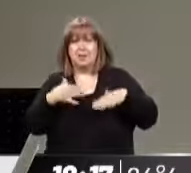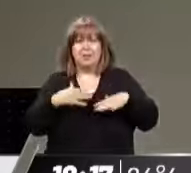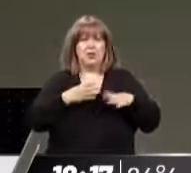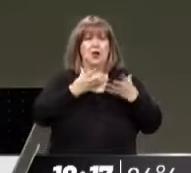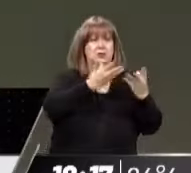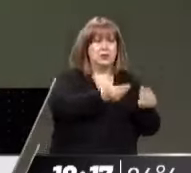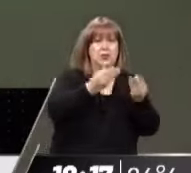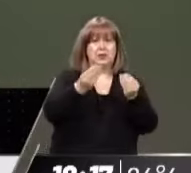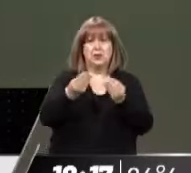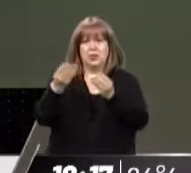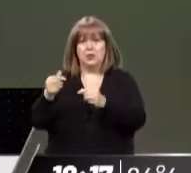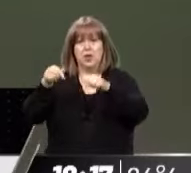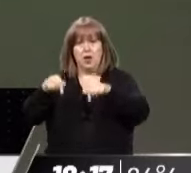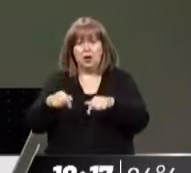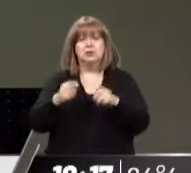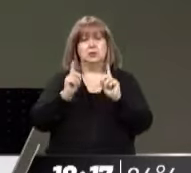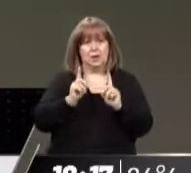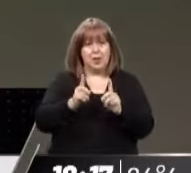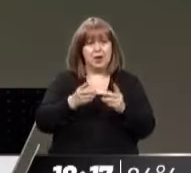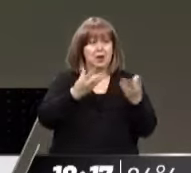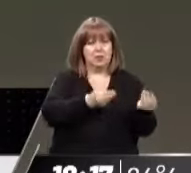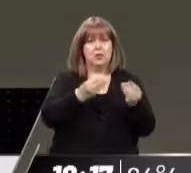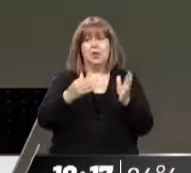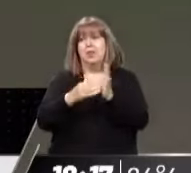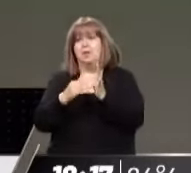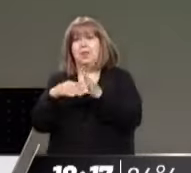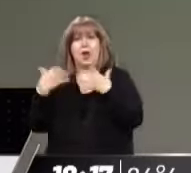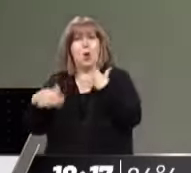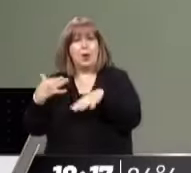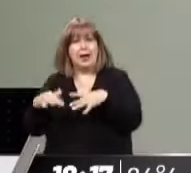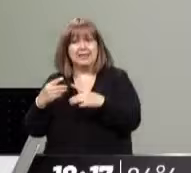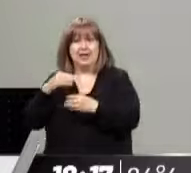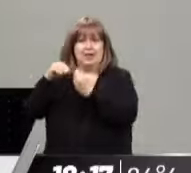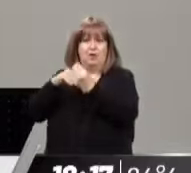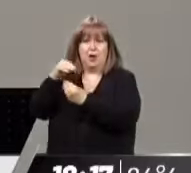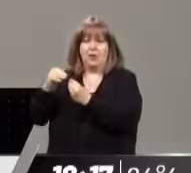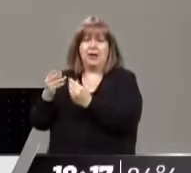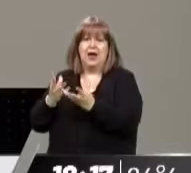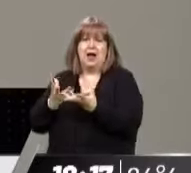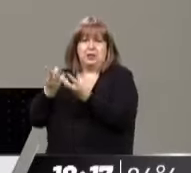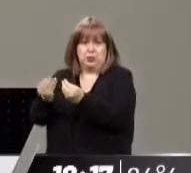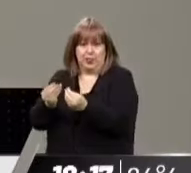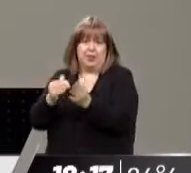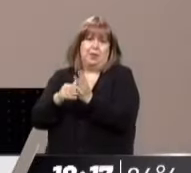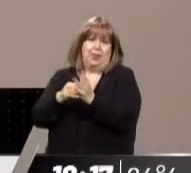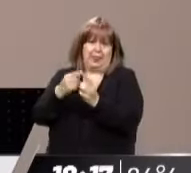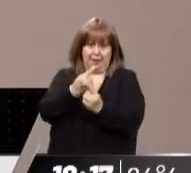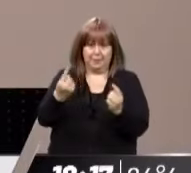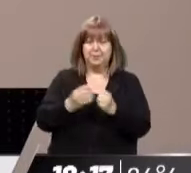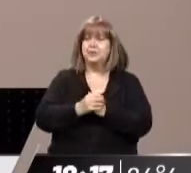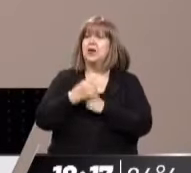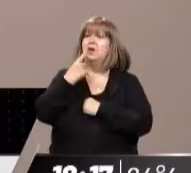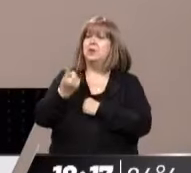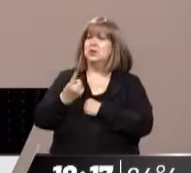ir pudiendo ordenar la asistencia de acuerdo, ¿no es cierto?, a la urgencia y a la necesidad de cada familia. ¿Ninguna